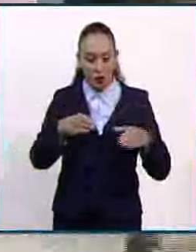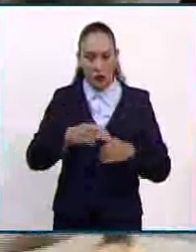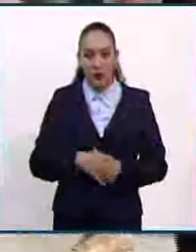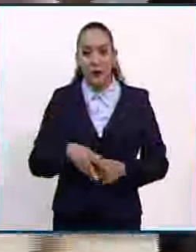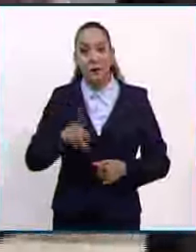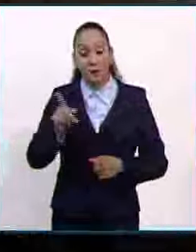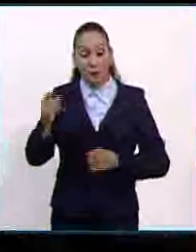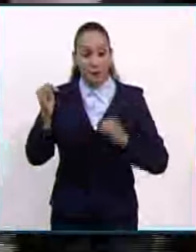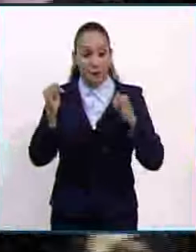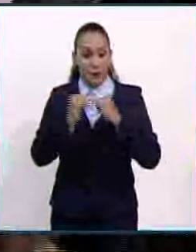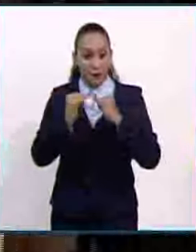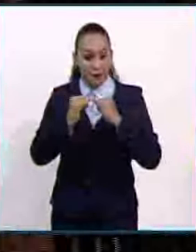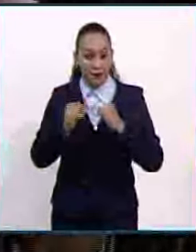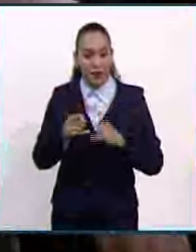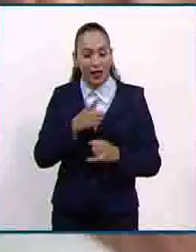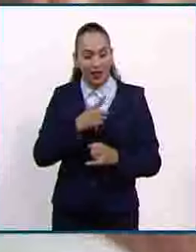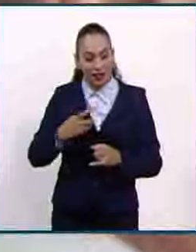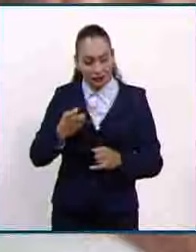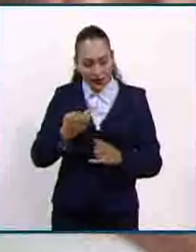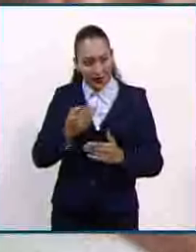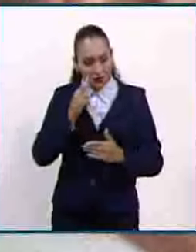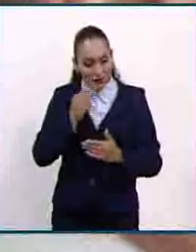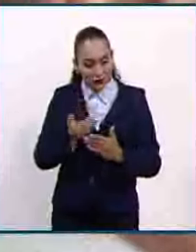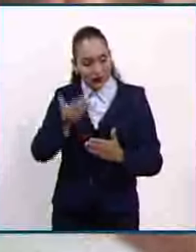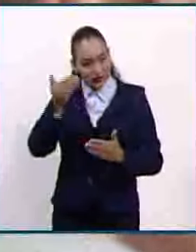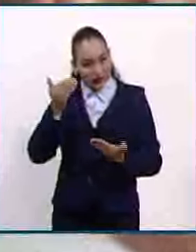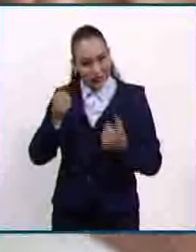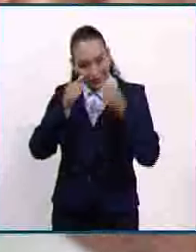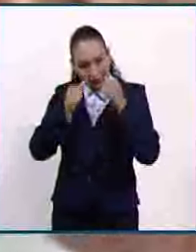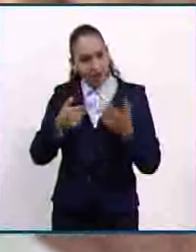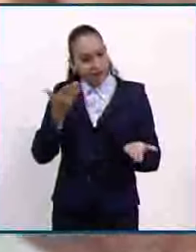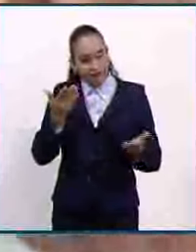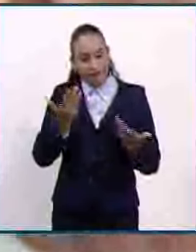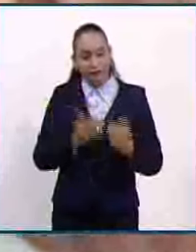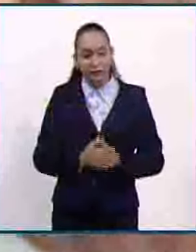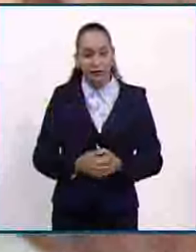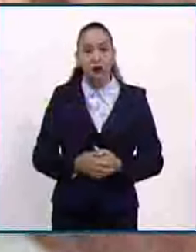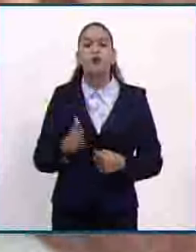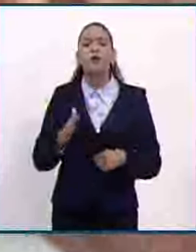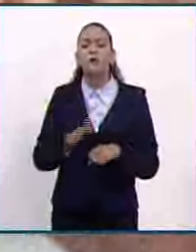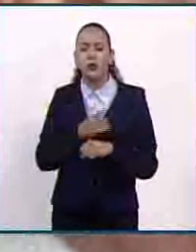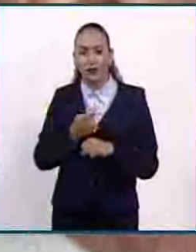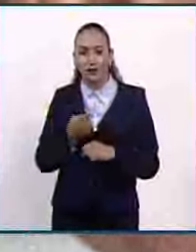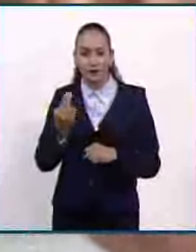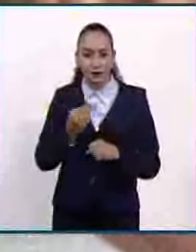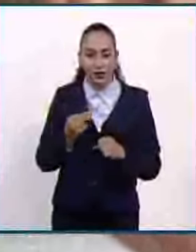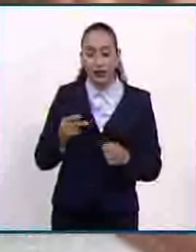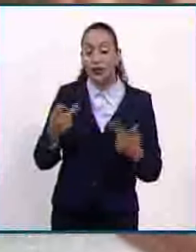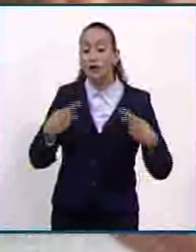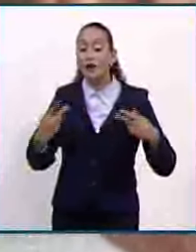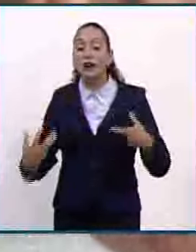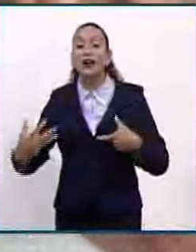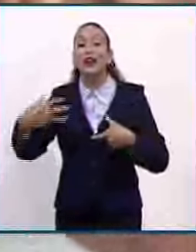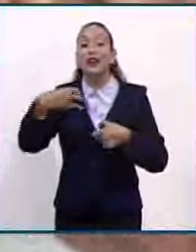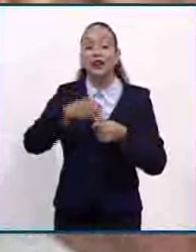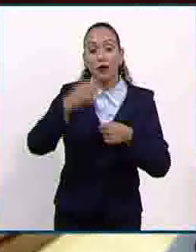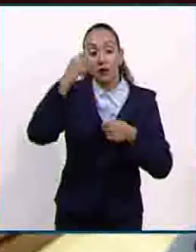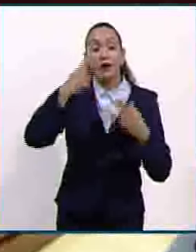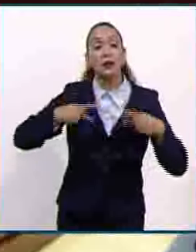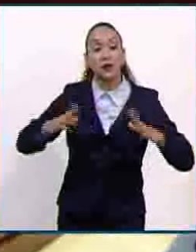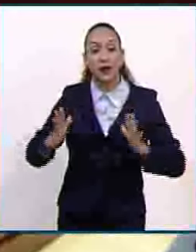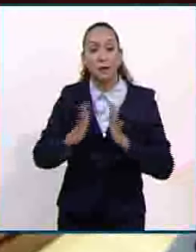el instituto debió prever con anticipación. Pues si bien se debe buscar la inclusión de diversos grupos vulnerables en la participación